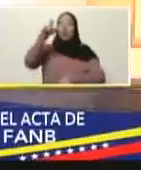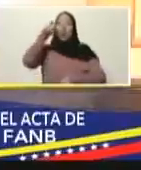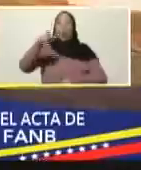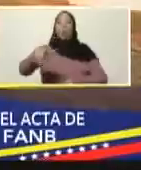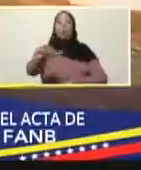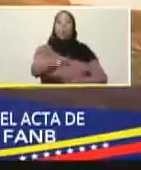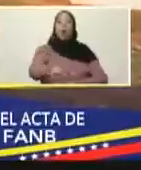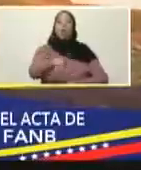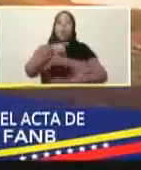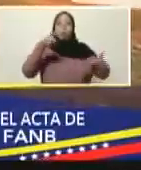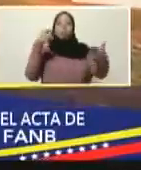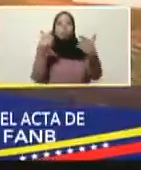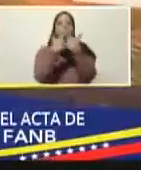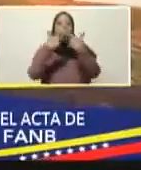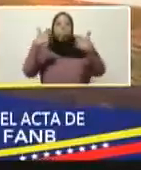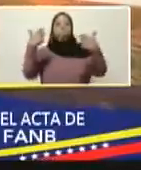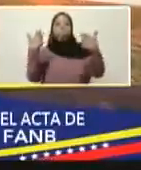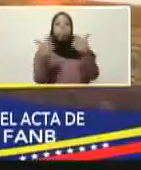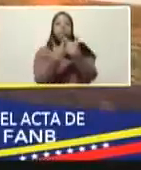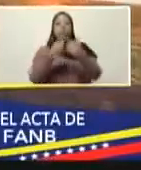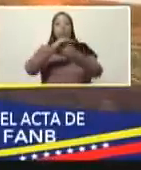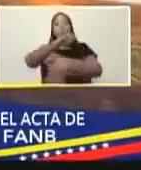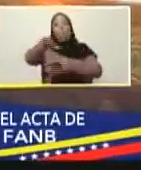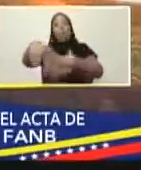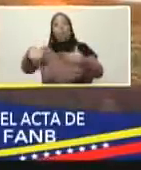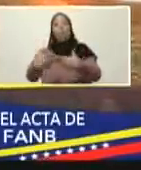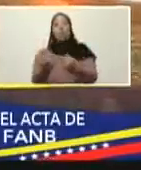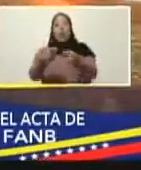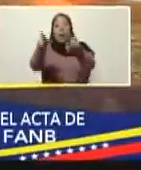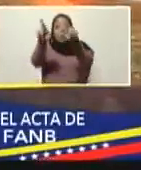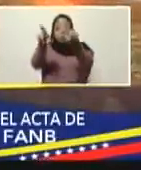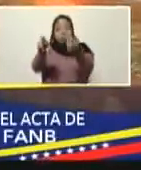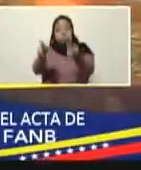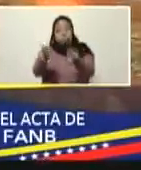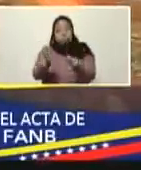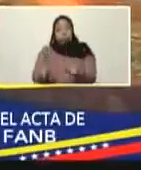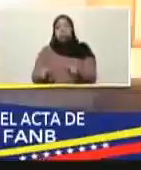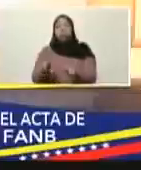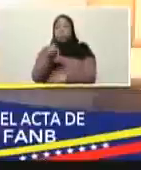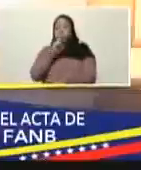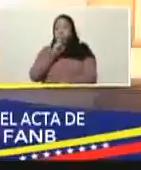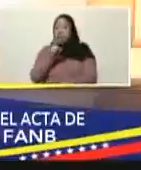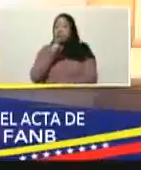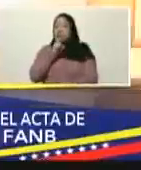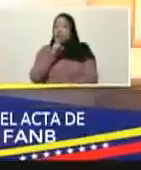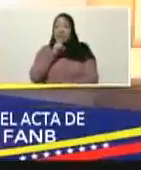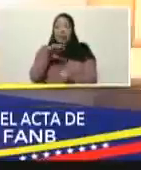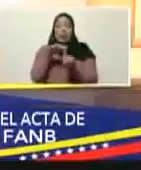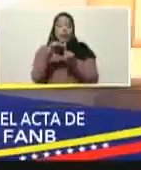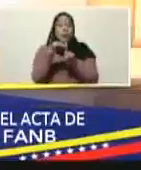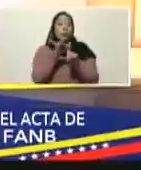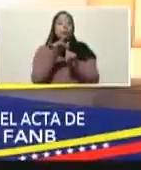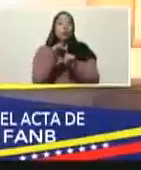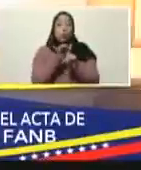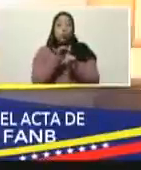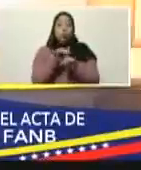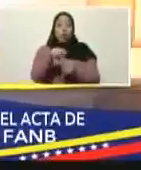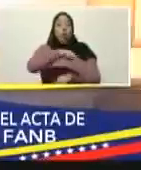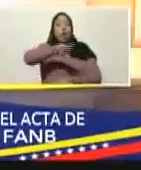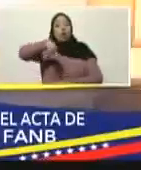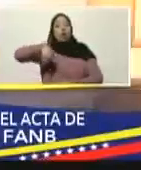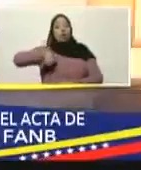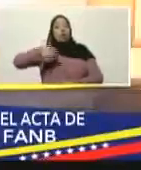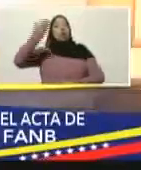guerrero, que ha pasado por todas las pruebas posibles y en cada una de ellas hemos sabido